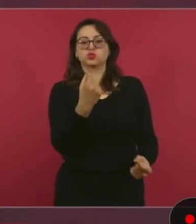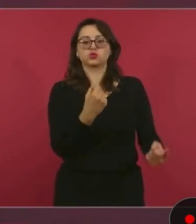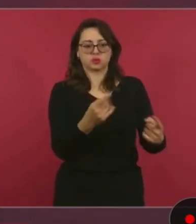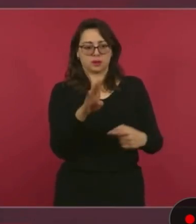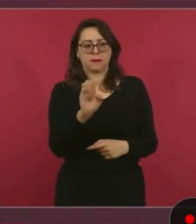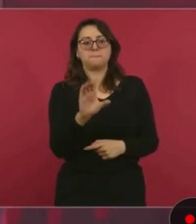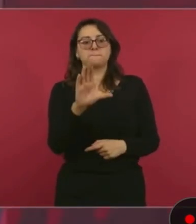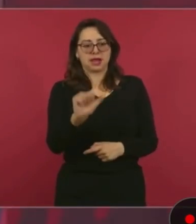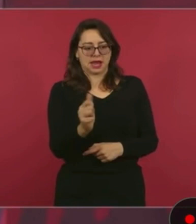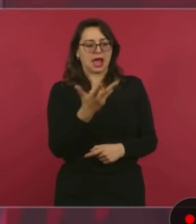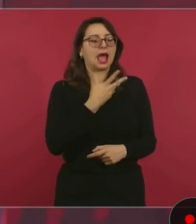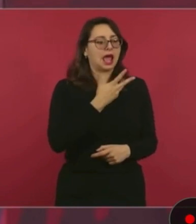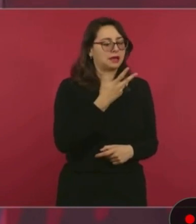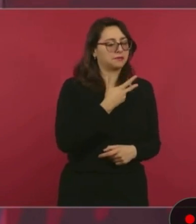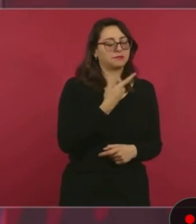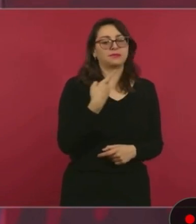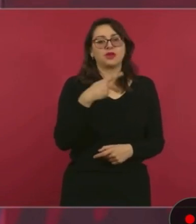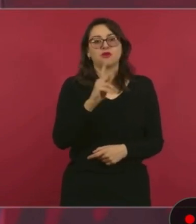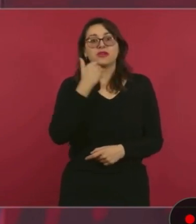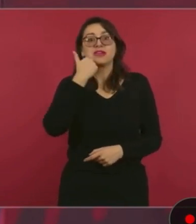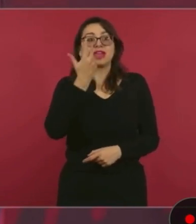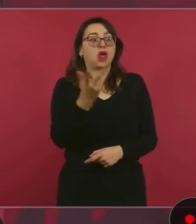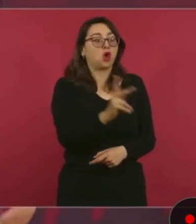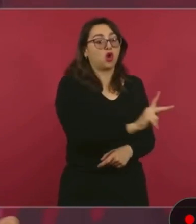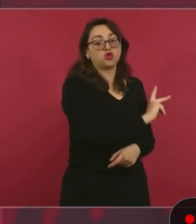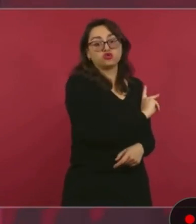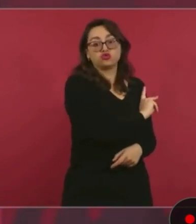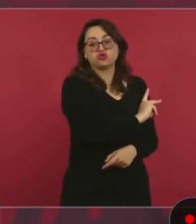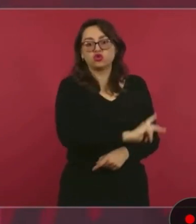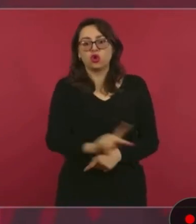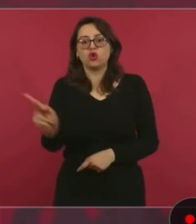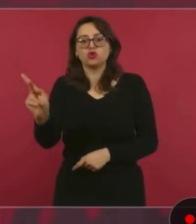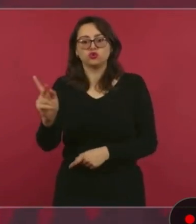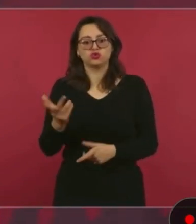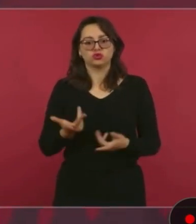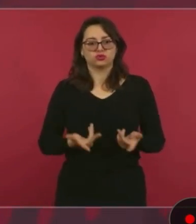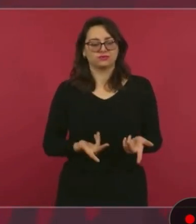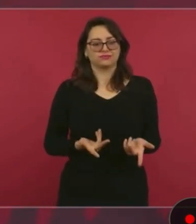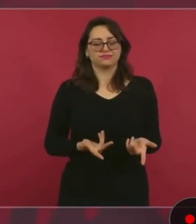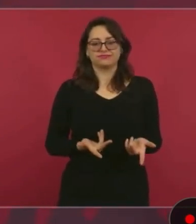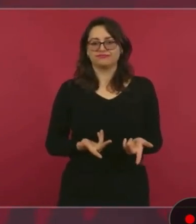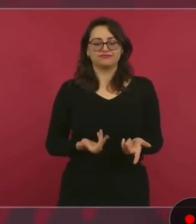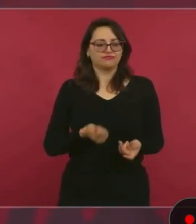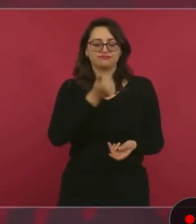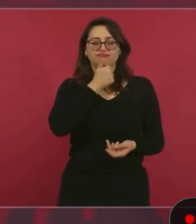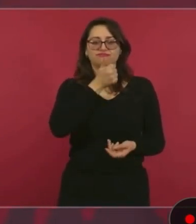muy injusto que en un salón de clases